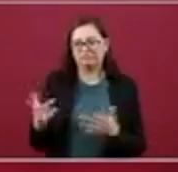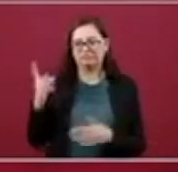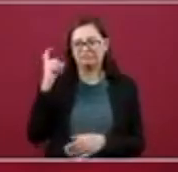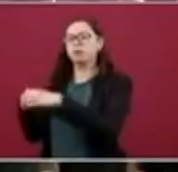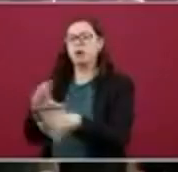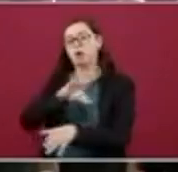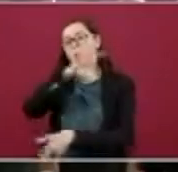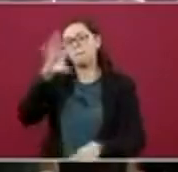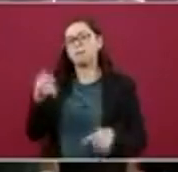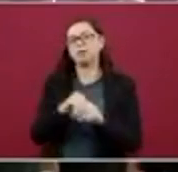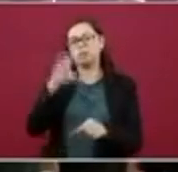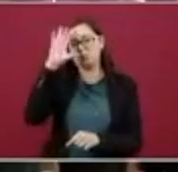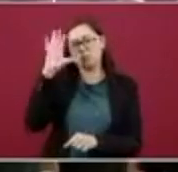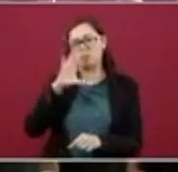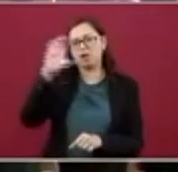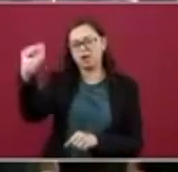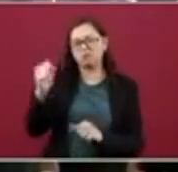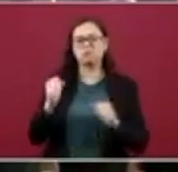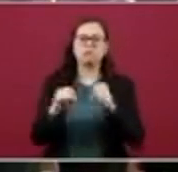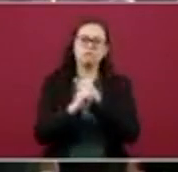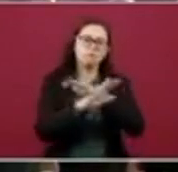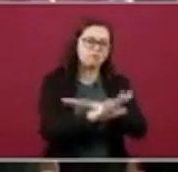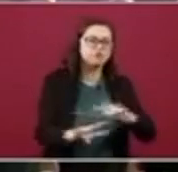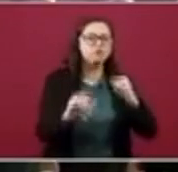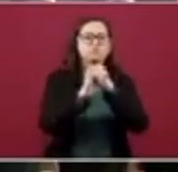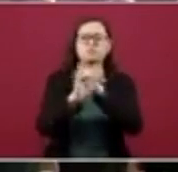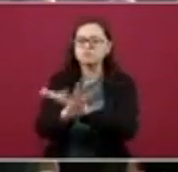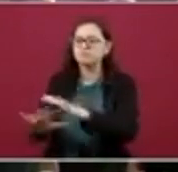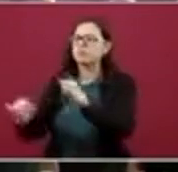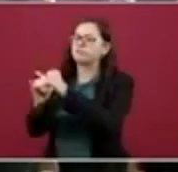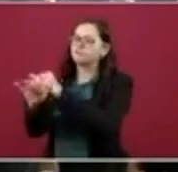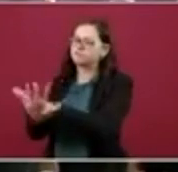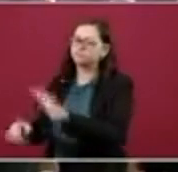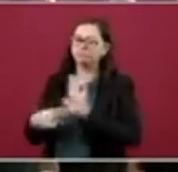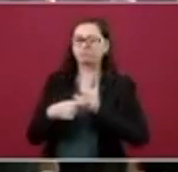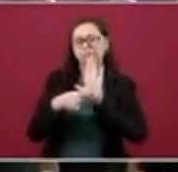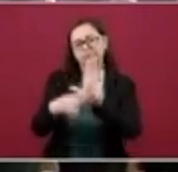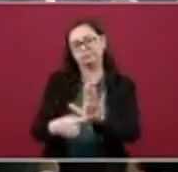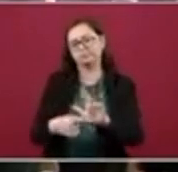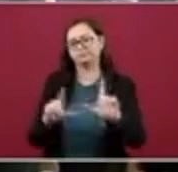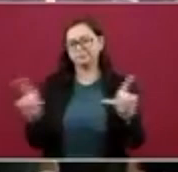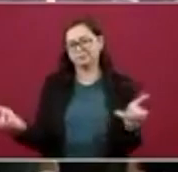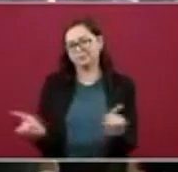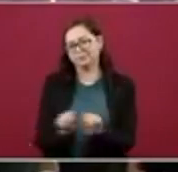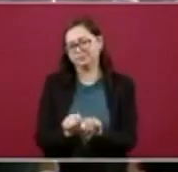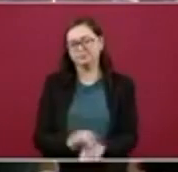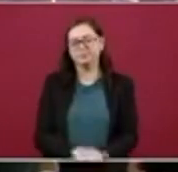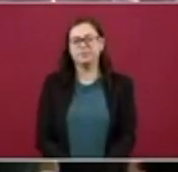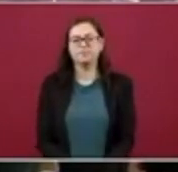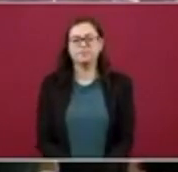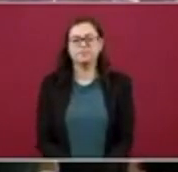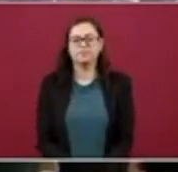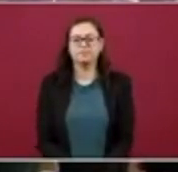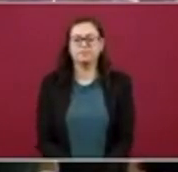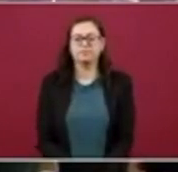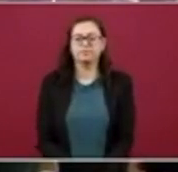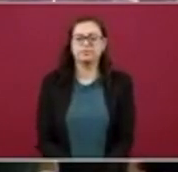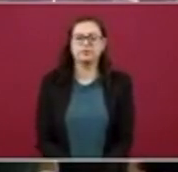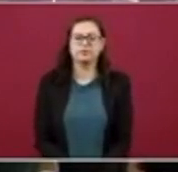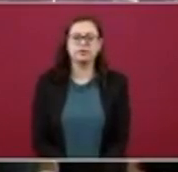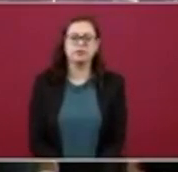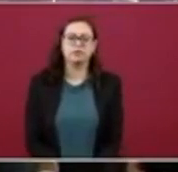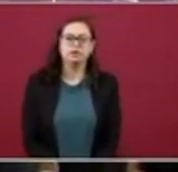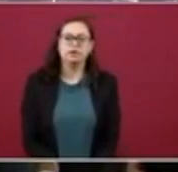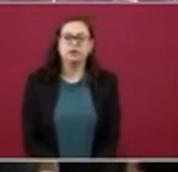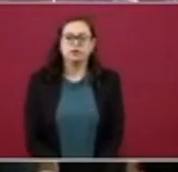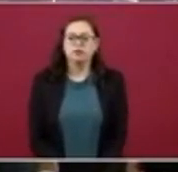compleja. Desde Palacio Nacional, el Ejecutivo Federal informó que la subasta de vehículos que utilizaba el Estado Mayor Presidencial y el Gobierno